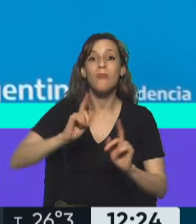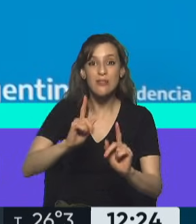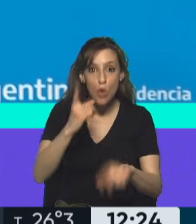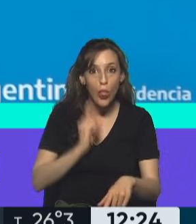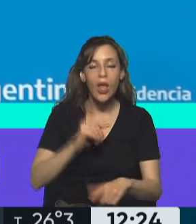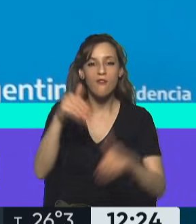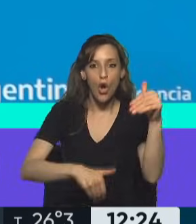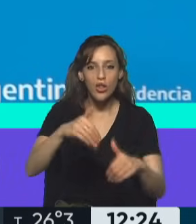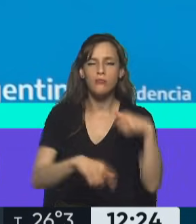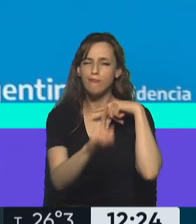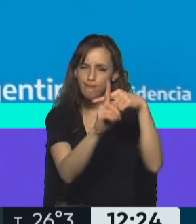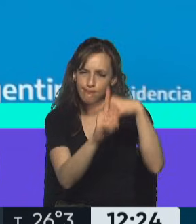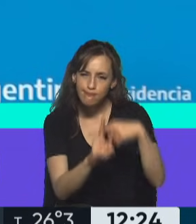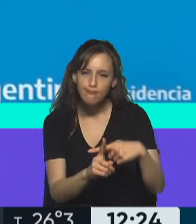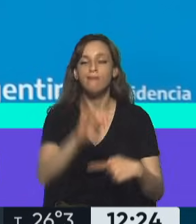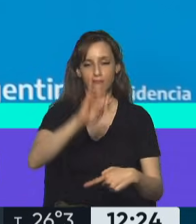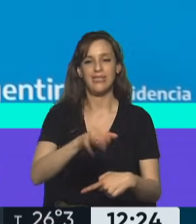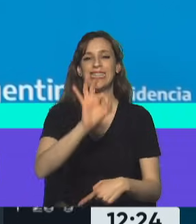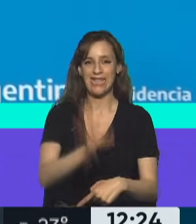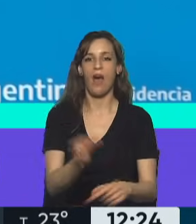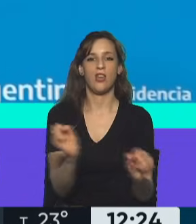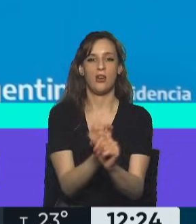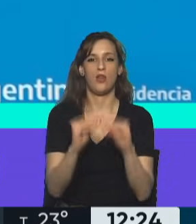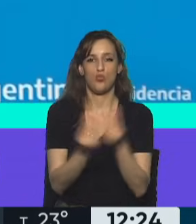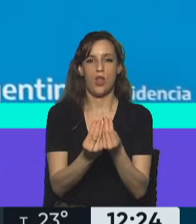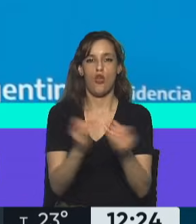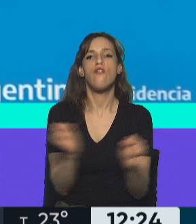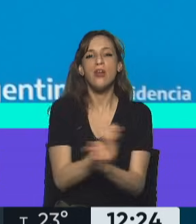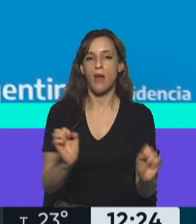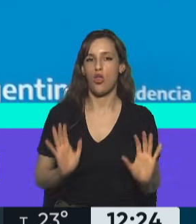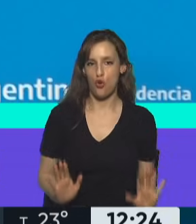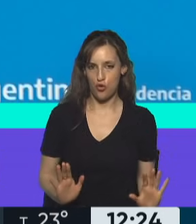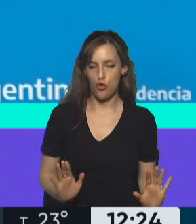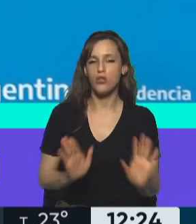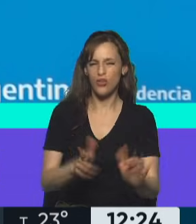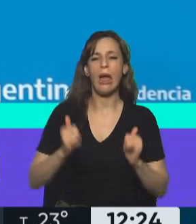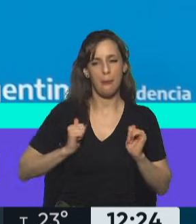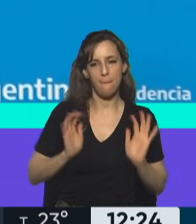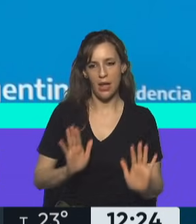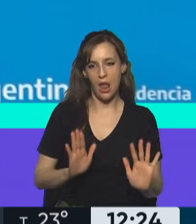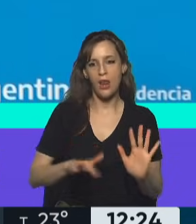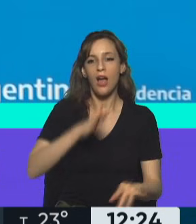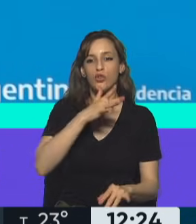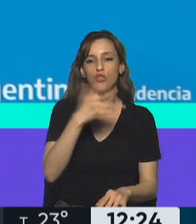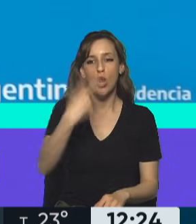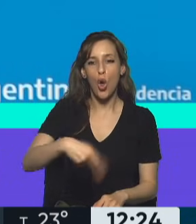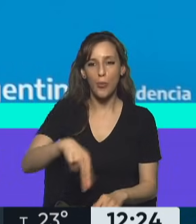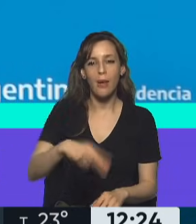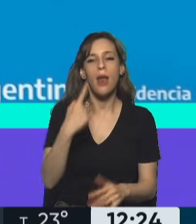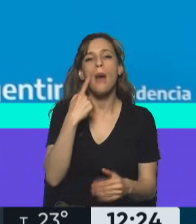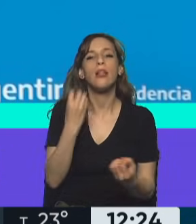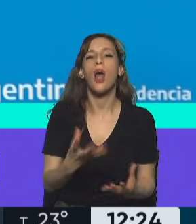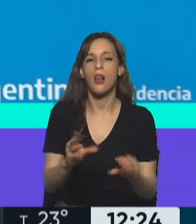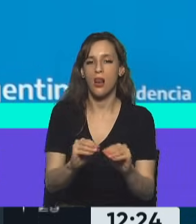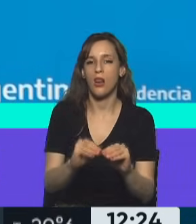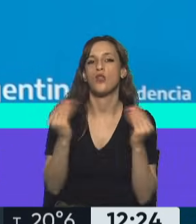conteo de votos es cuando sabemos el resultado de una elección, con lo cual vamos a esperar a que se cuente el último voto del 14 de noviembre para saber cómo terminó la elección. En